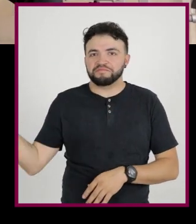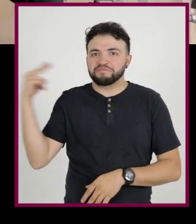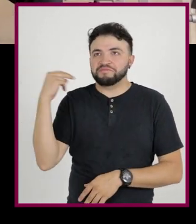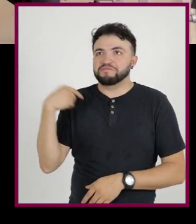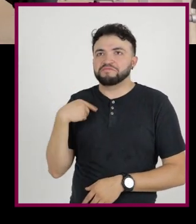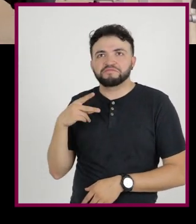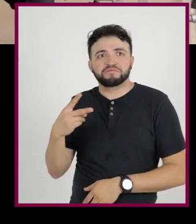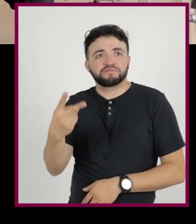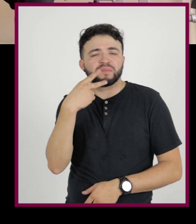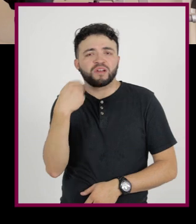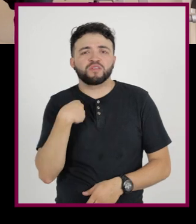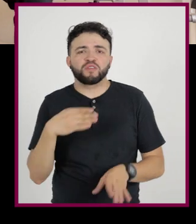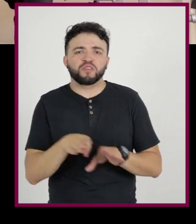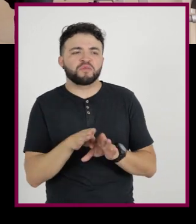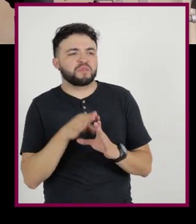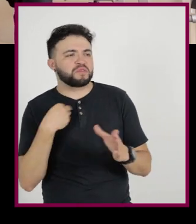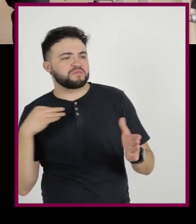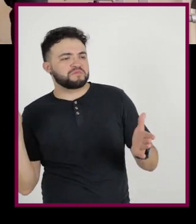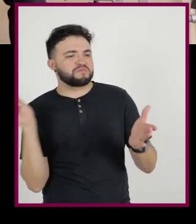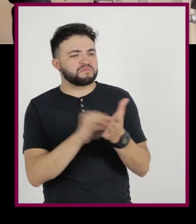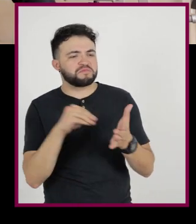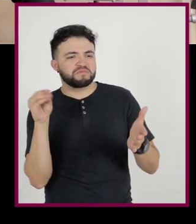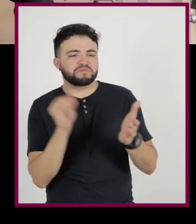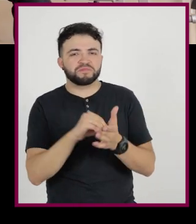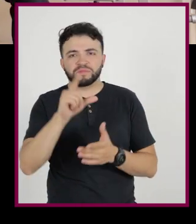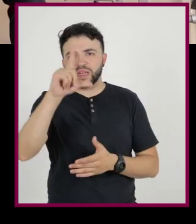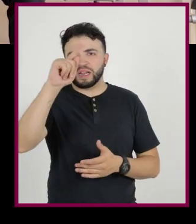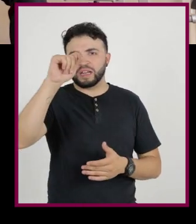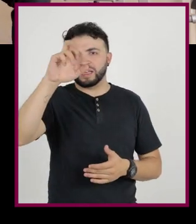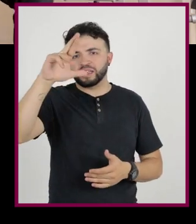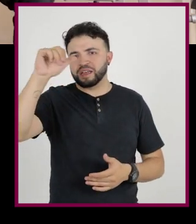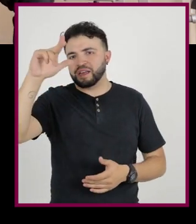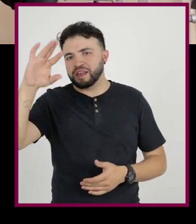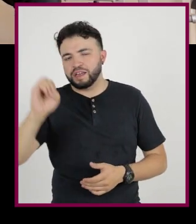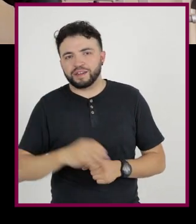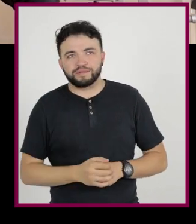Citla. Todo un influencer literario. Yeah.